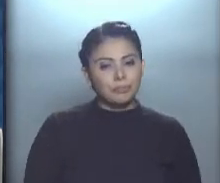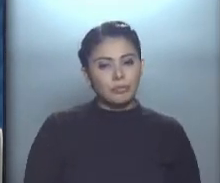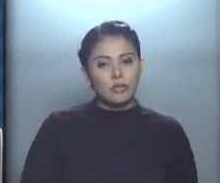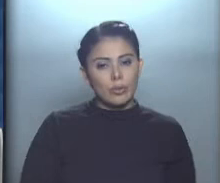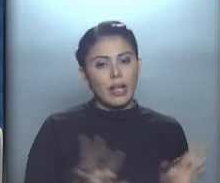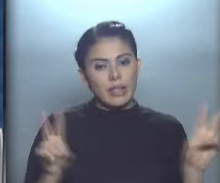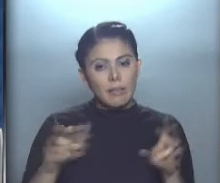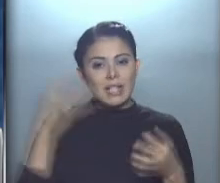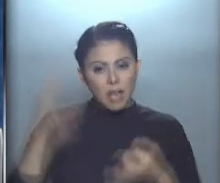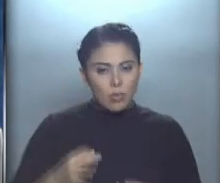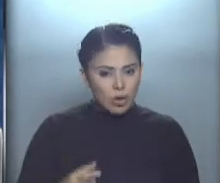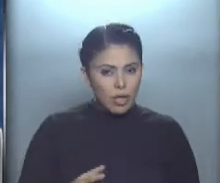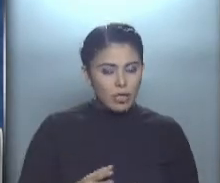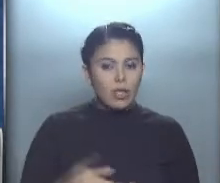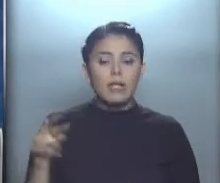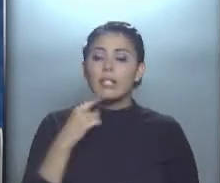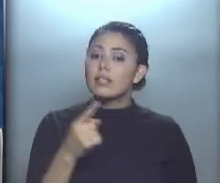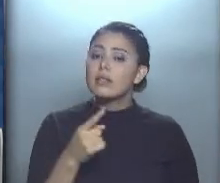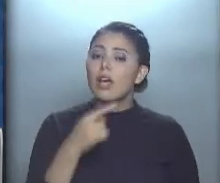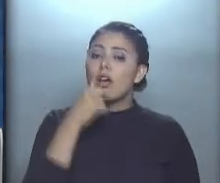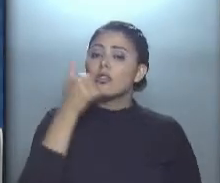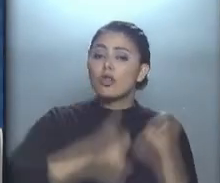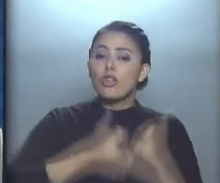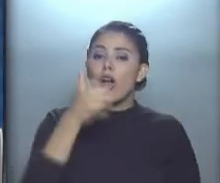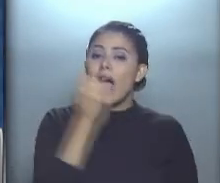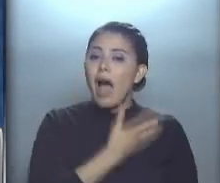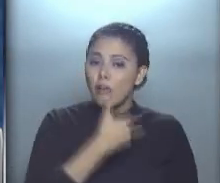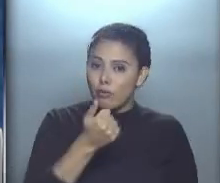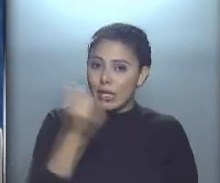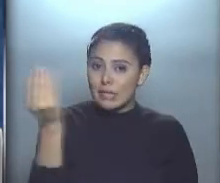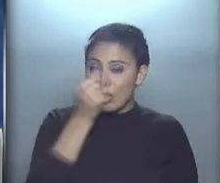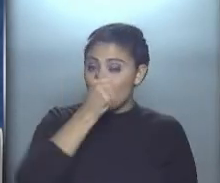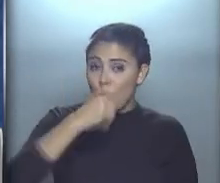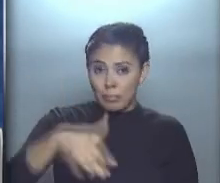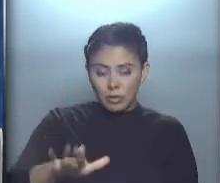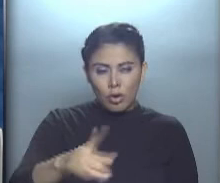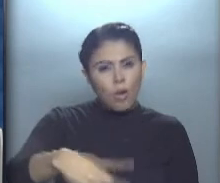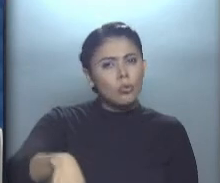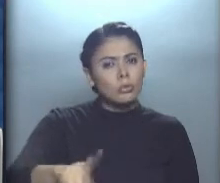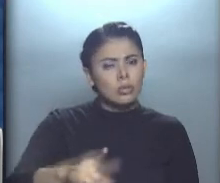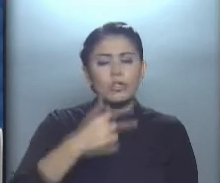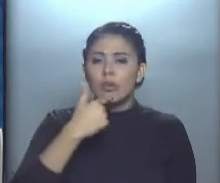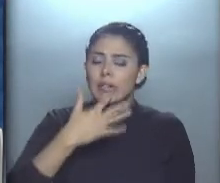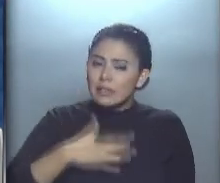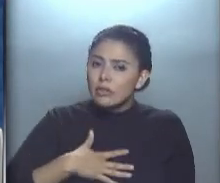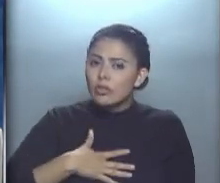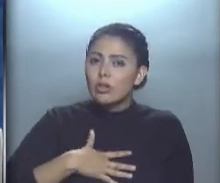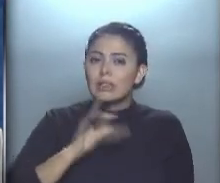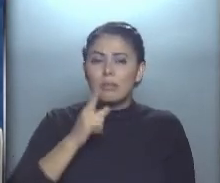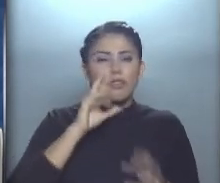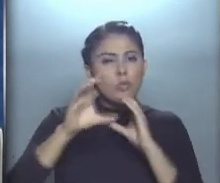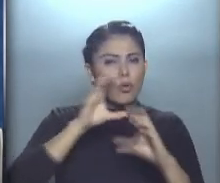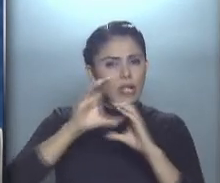de inseguridad, la definición de los torneos de la AFA el fin de semana. Ustedes, tengo entendido que ha tenido alguna